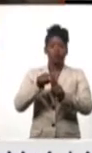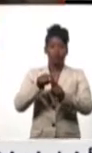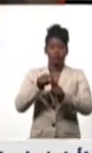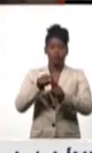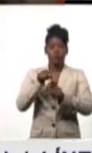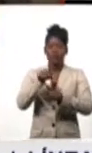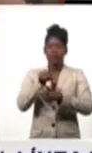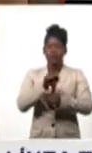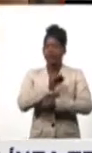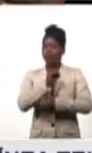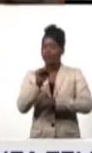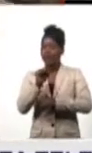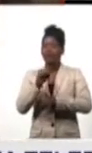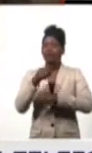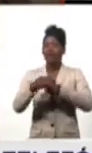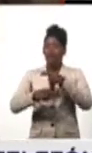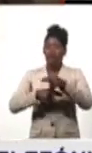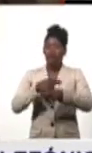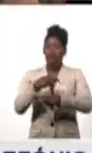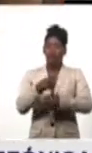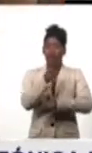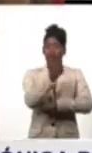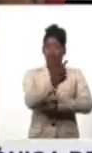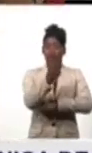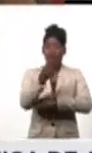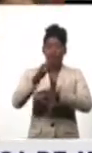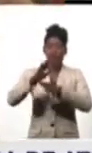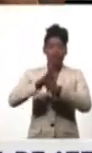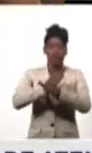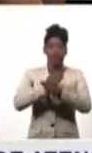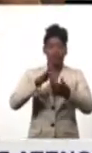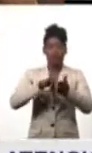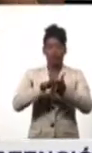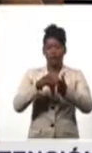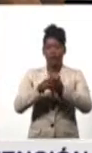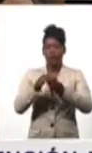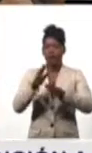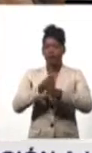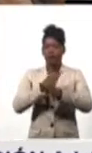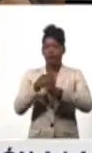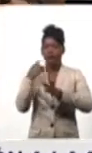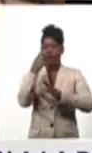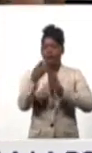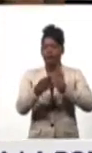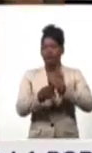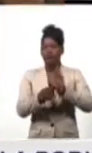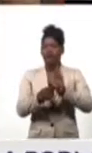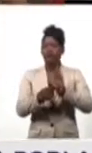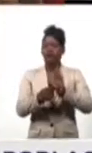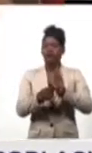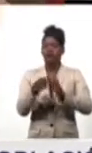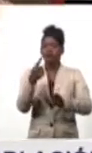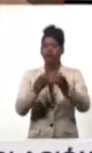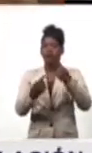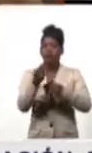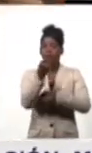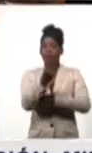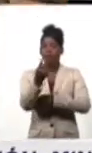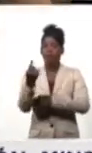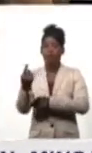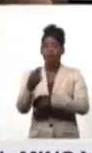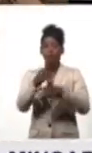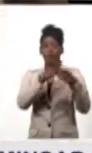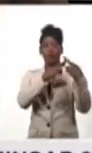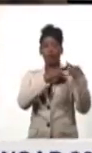118 acciones, cada una con indicadores, cada una destacando los responsables en cuanto a OASA,